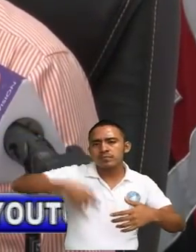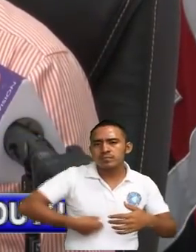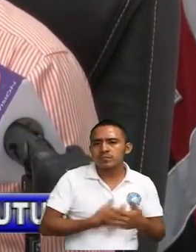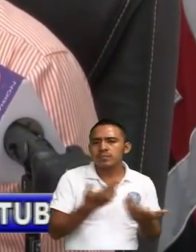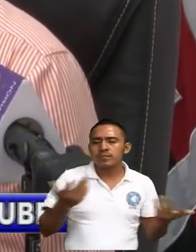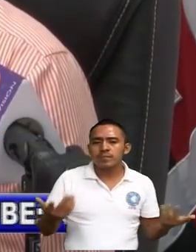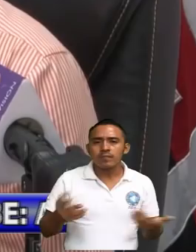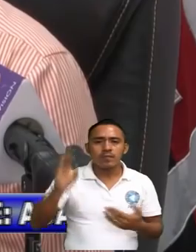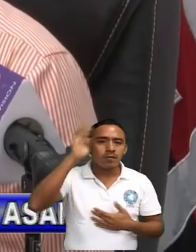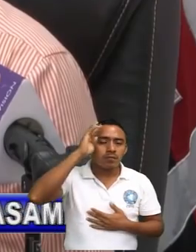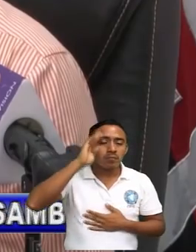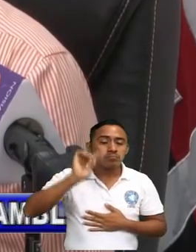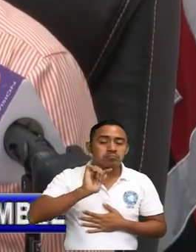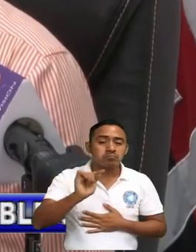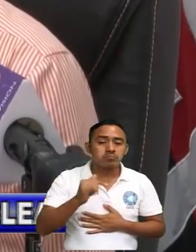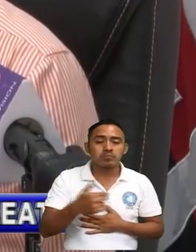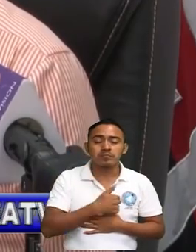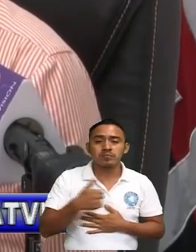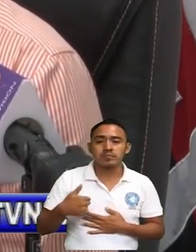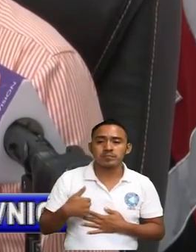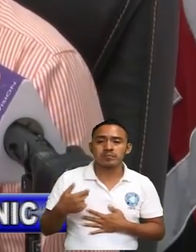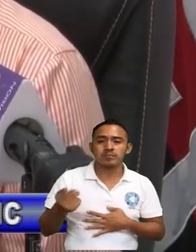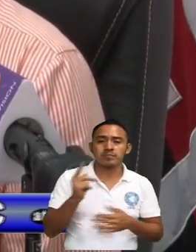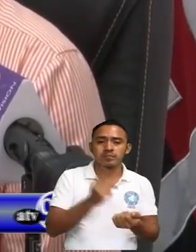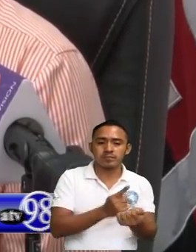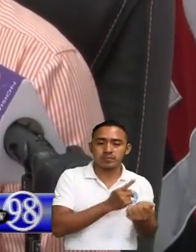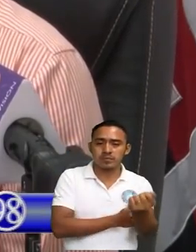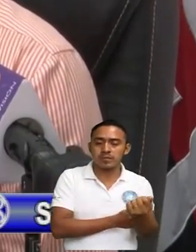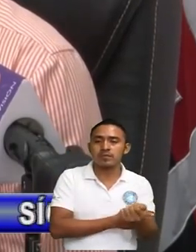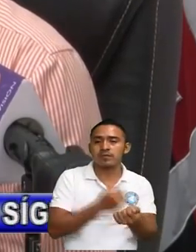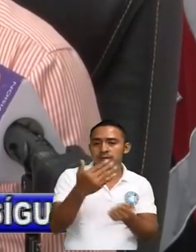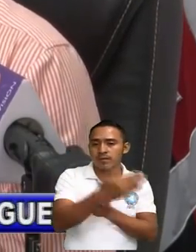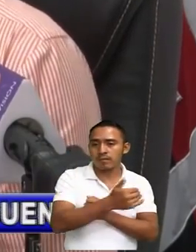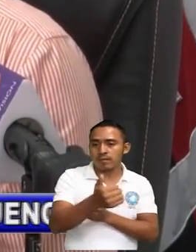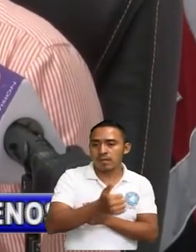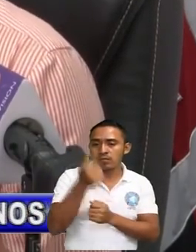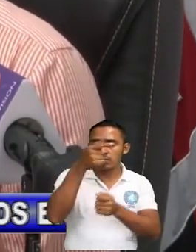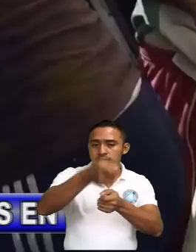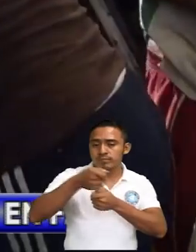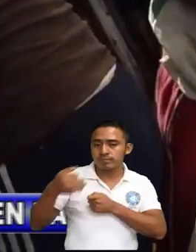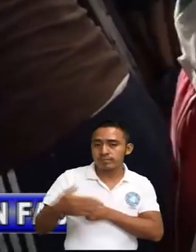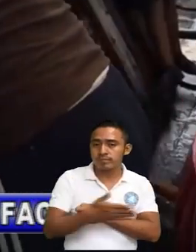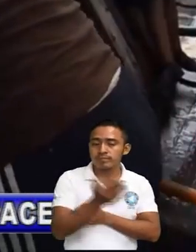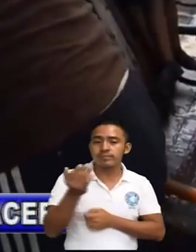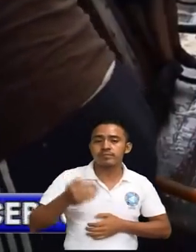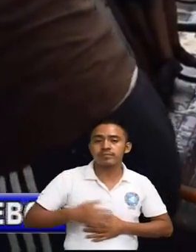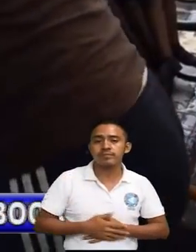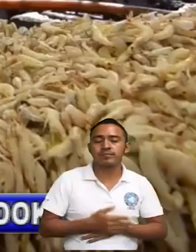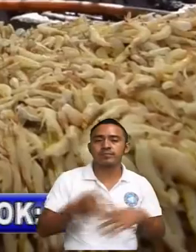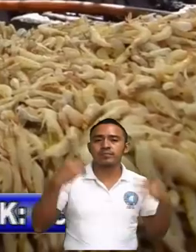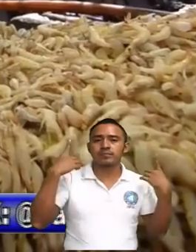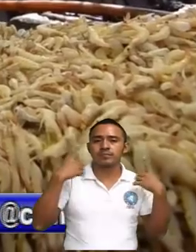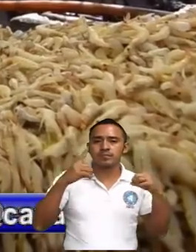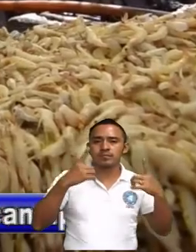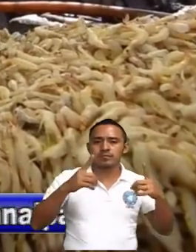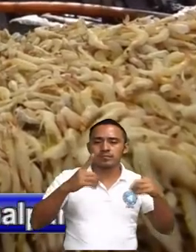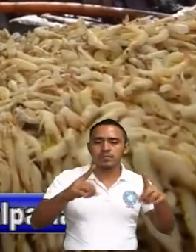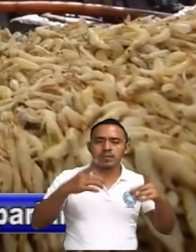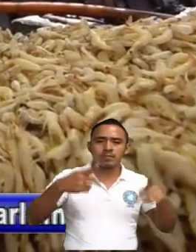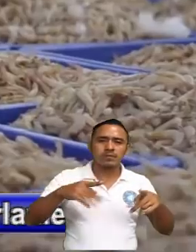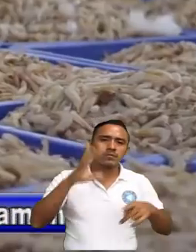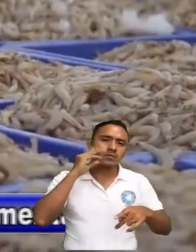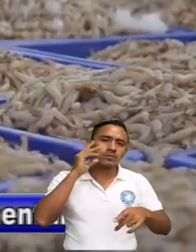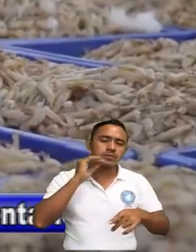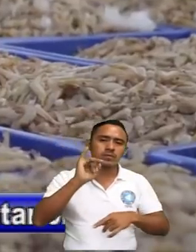sobre el proyecto de mejoramiento pesquero de la langosta del Caribe. En Chinandega, especialistas de